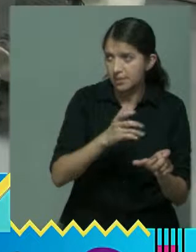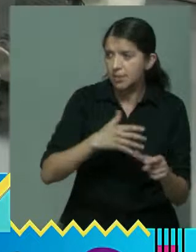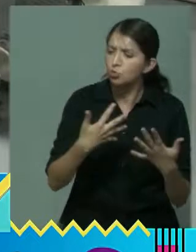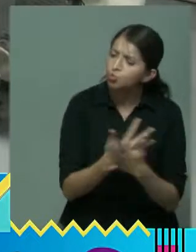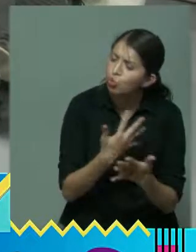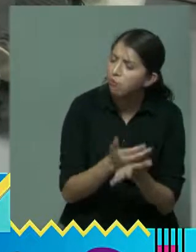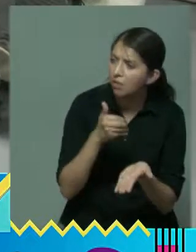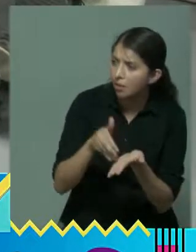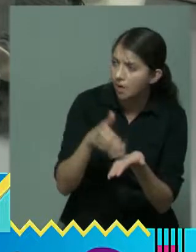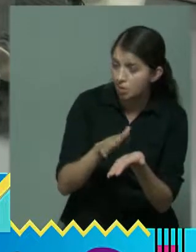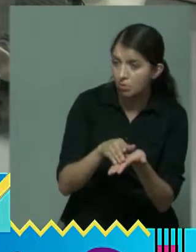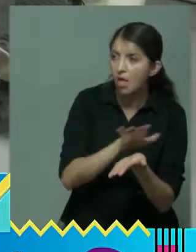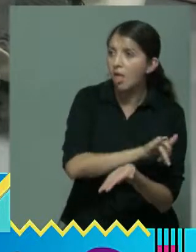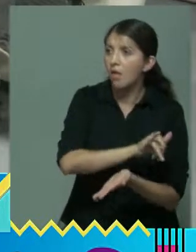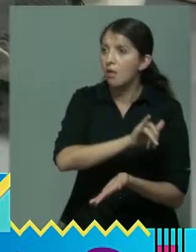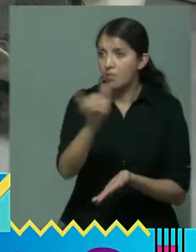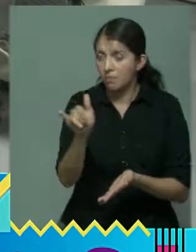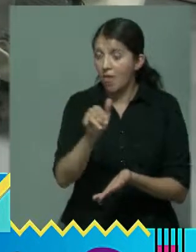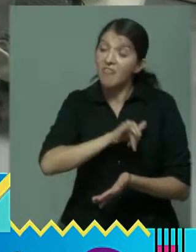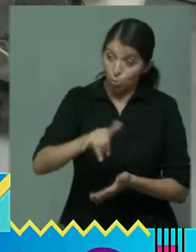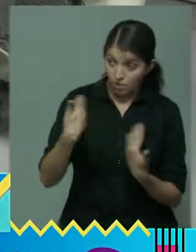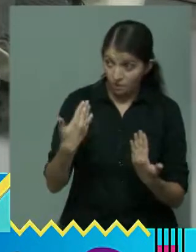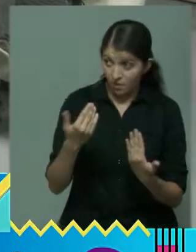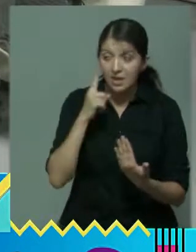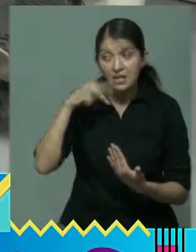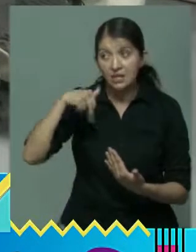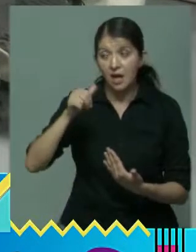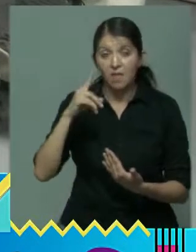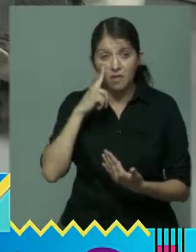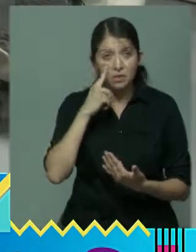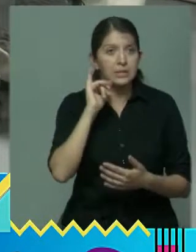el INADI? Bueno, primero justamente como hacer la denuncia de cualquier